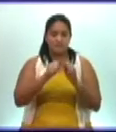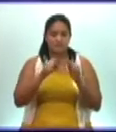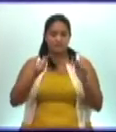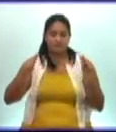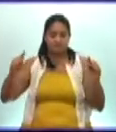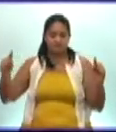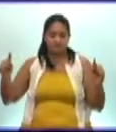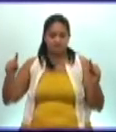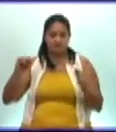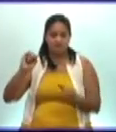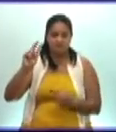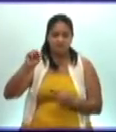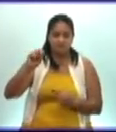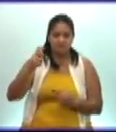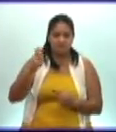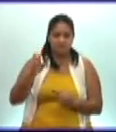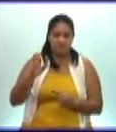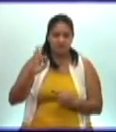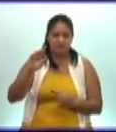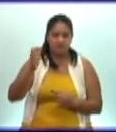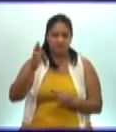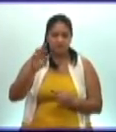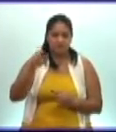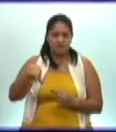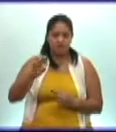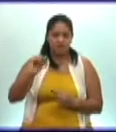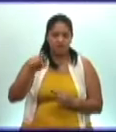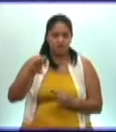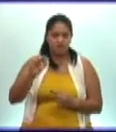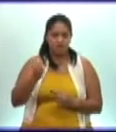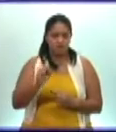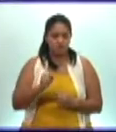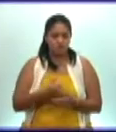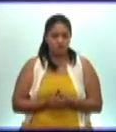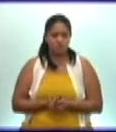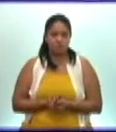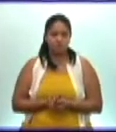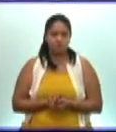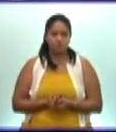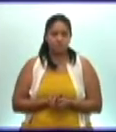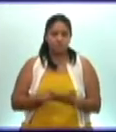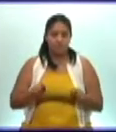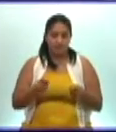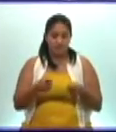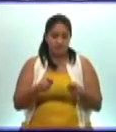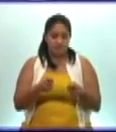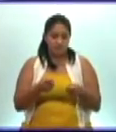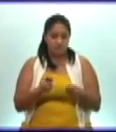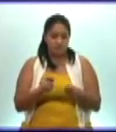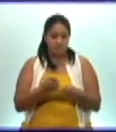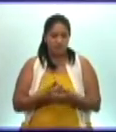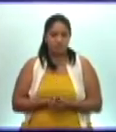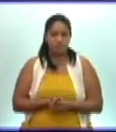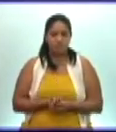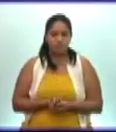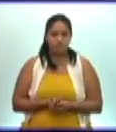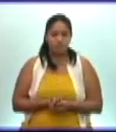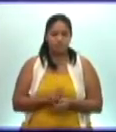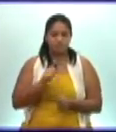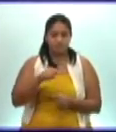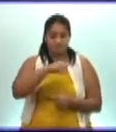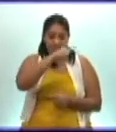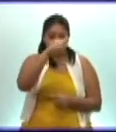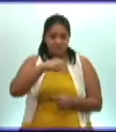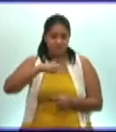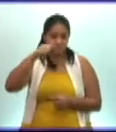infrarrojas, microondas, hasta las ondas de radio que pueden medir más que una cadena montañosa. Este espectro es la